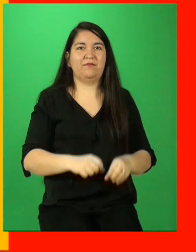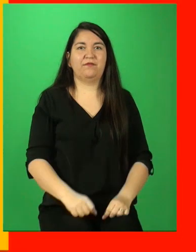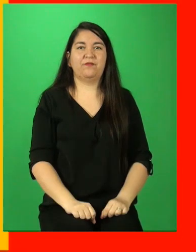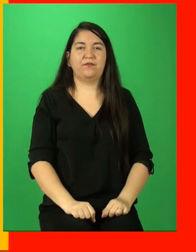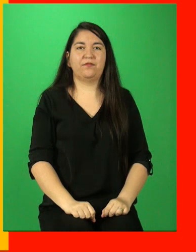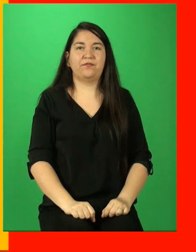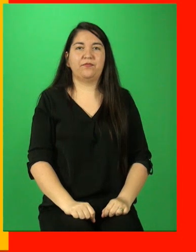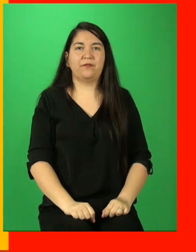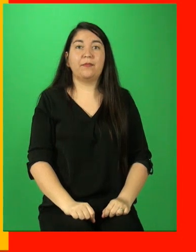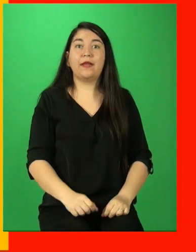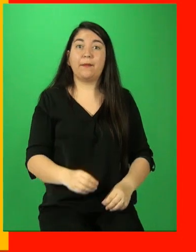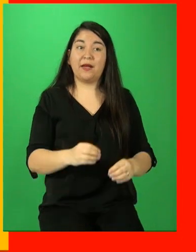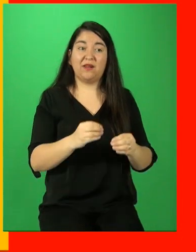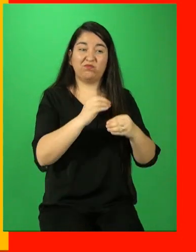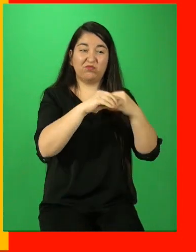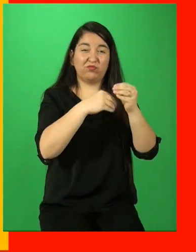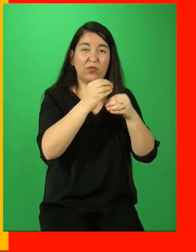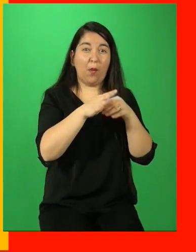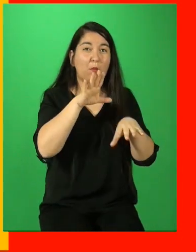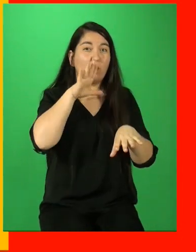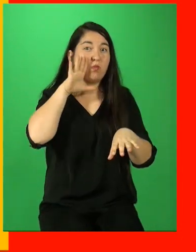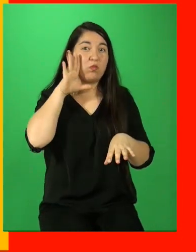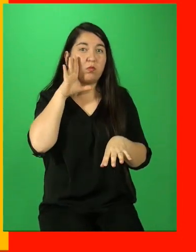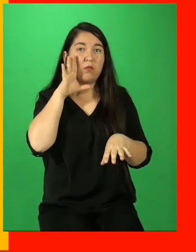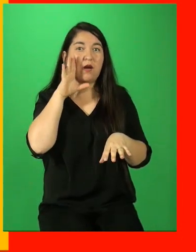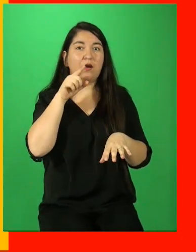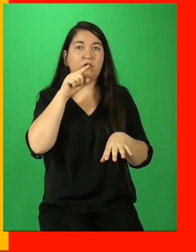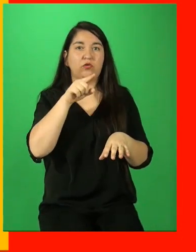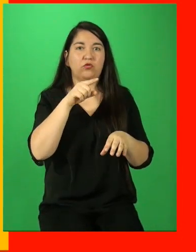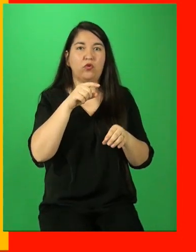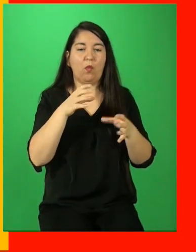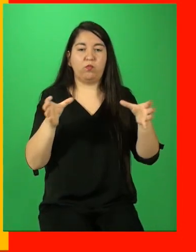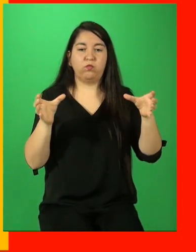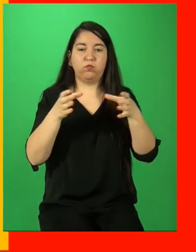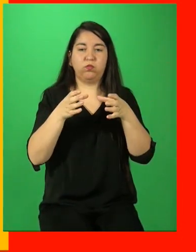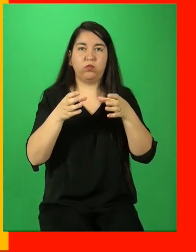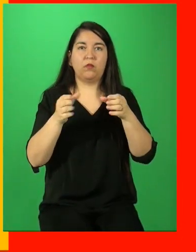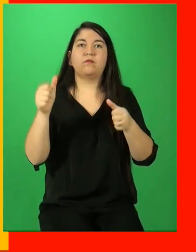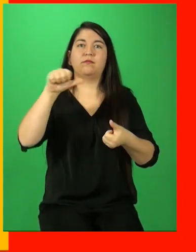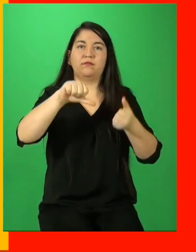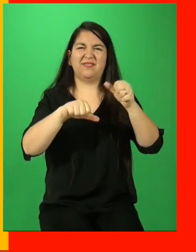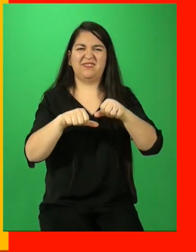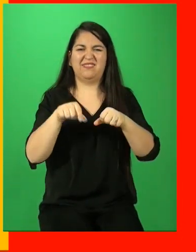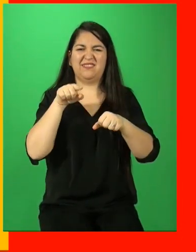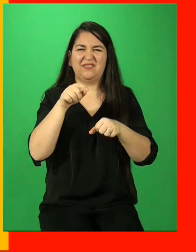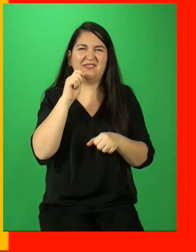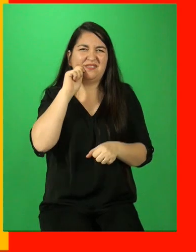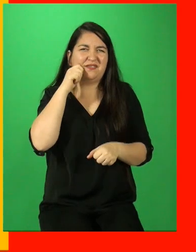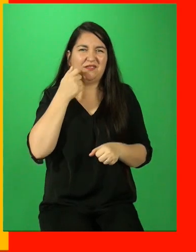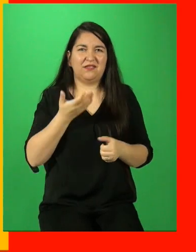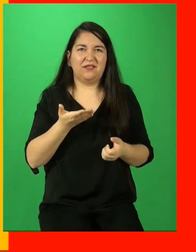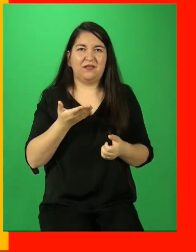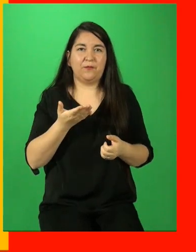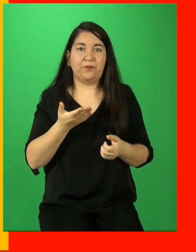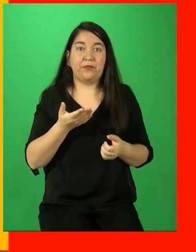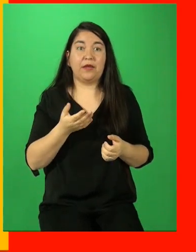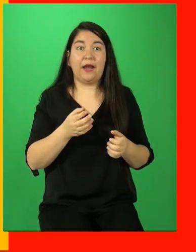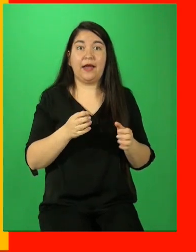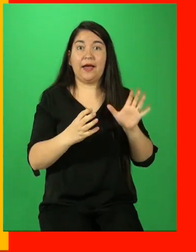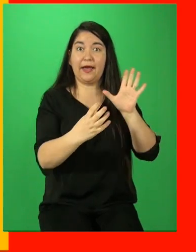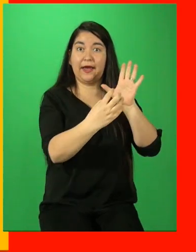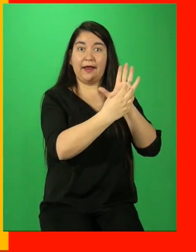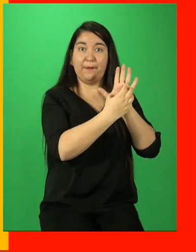También dentro de las sustancias puras nosotros encontramos los compuestos. ¿Qué son los compuestos? Son la unión